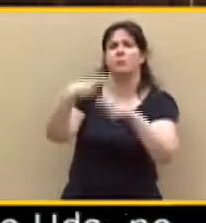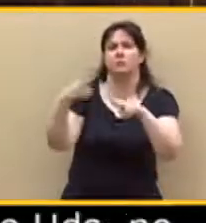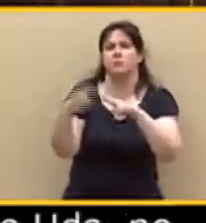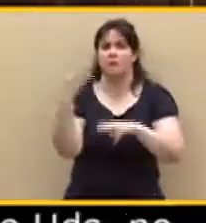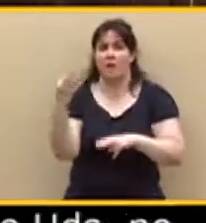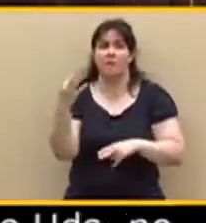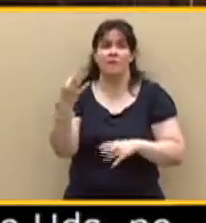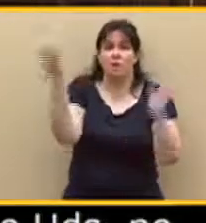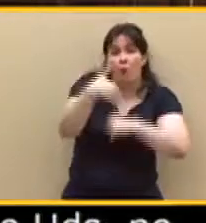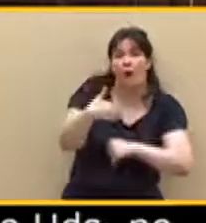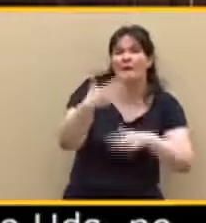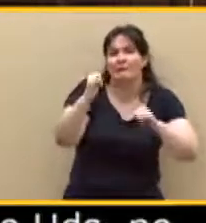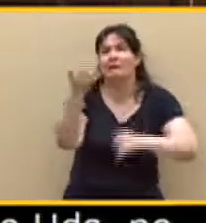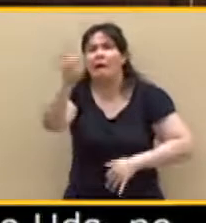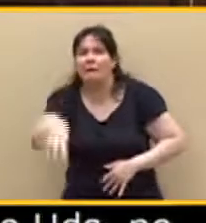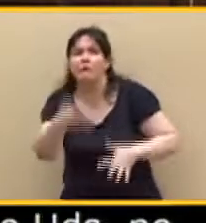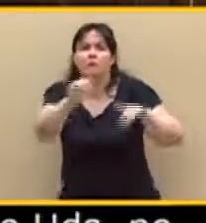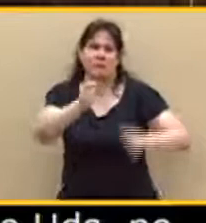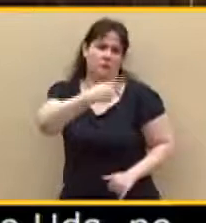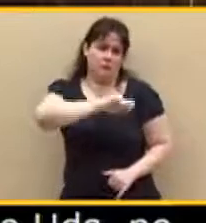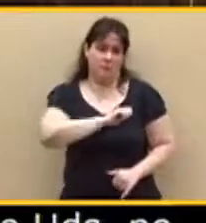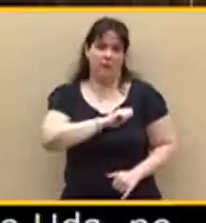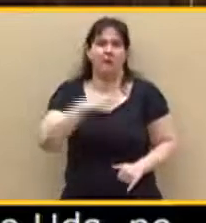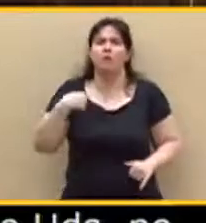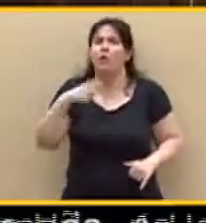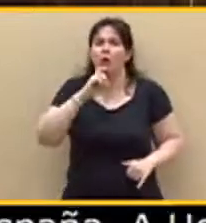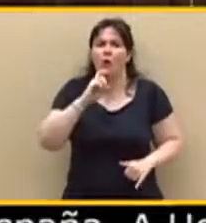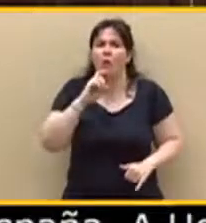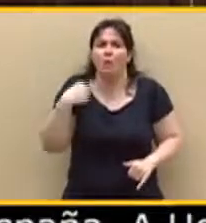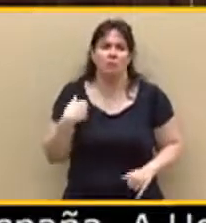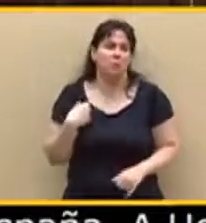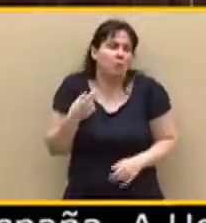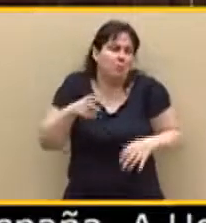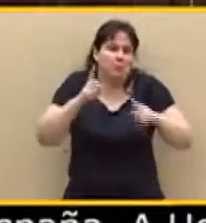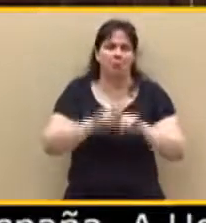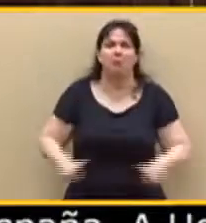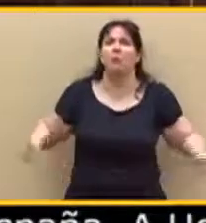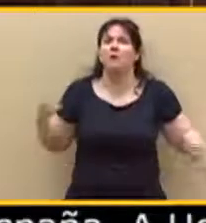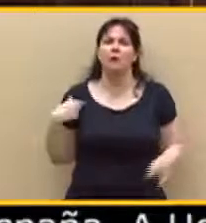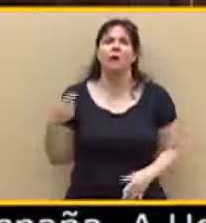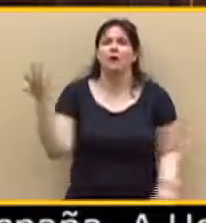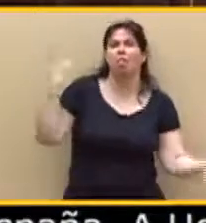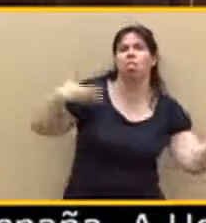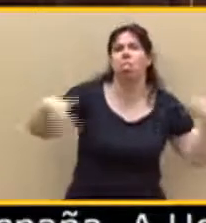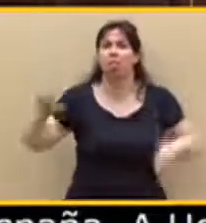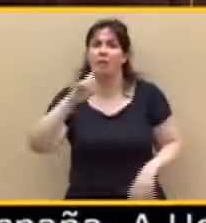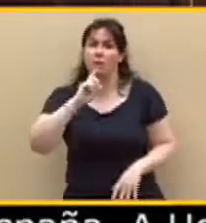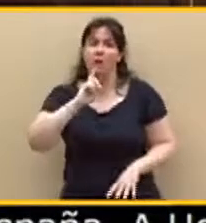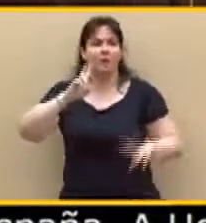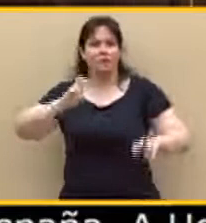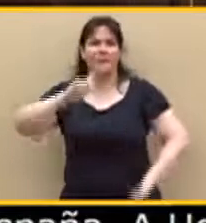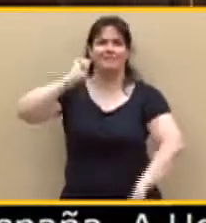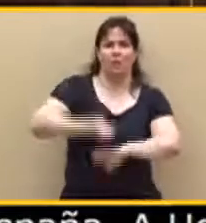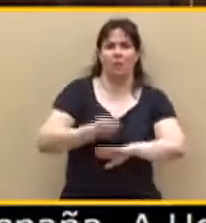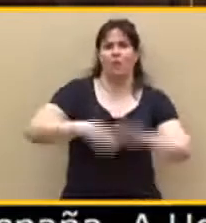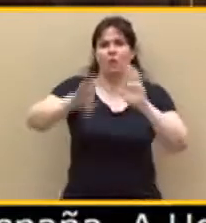España. A ustedes les basta con hacer oídos sordos, mientras el Tribunal Constitucional, ustedes lo utilizan como brazo armado, pues para judicializar todo